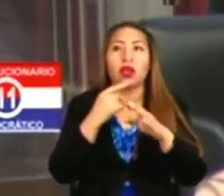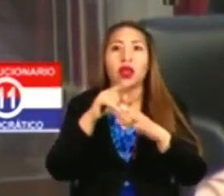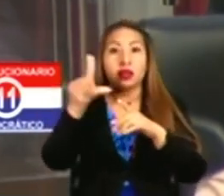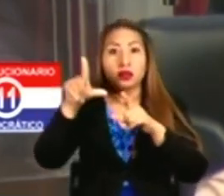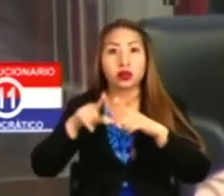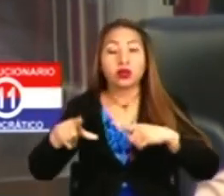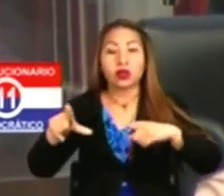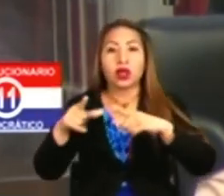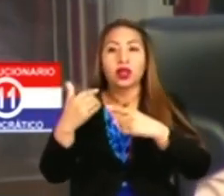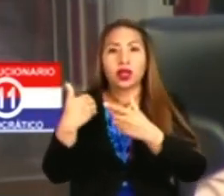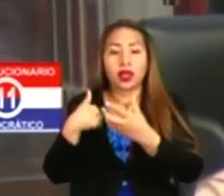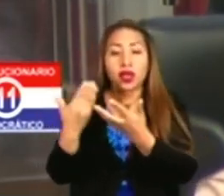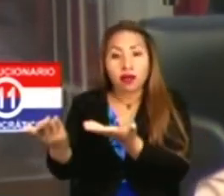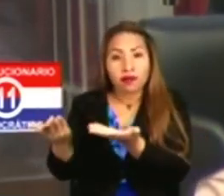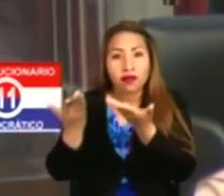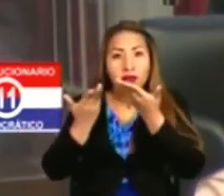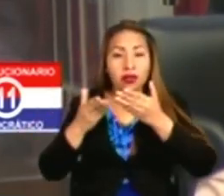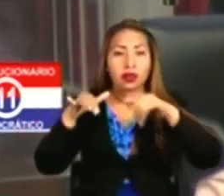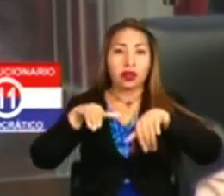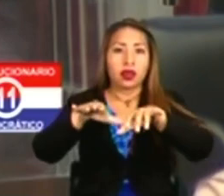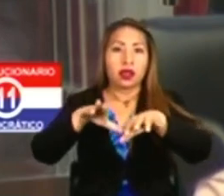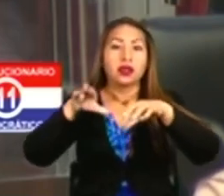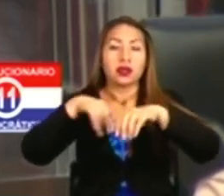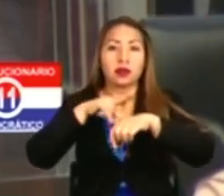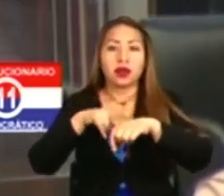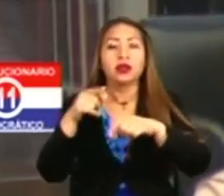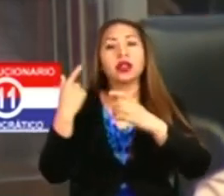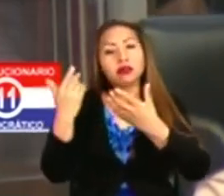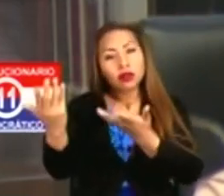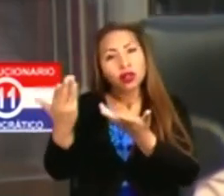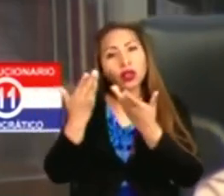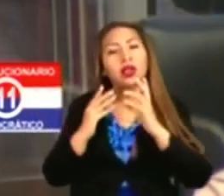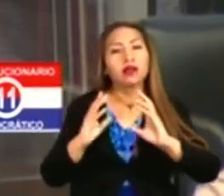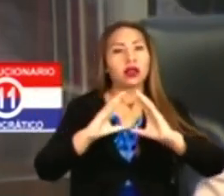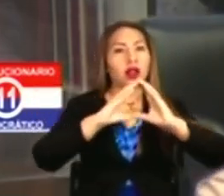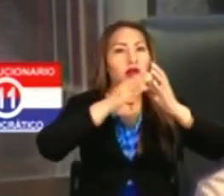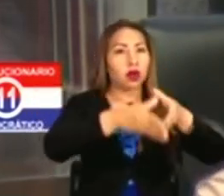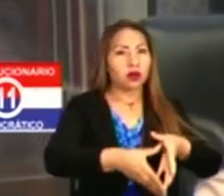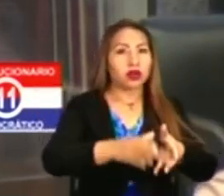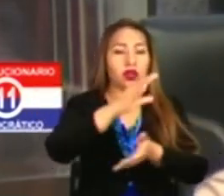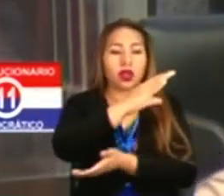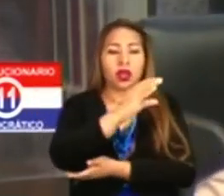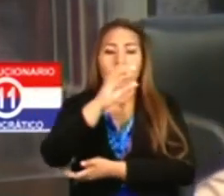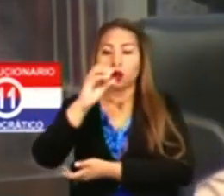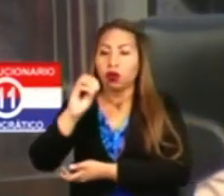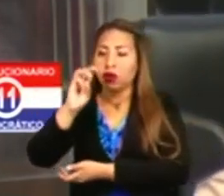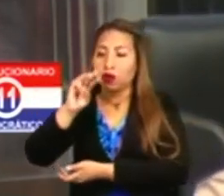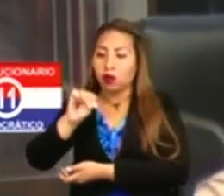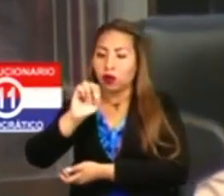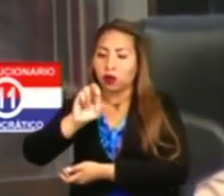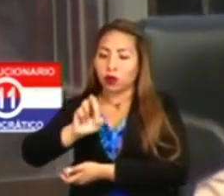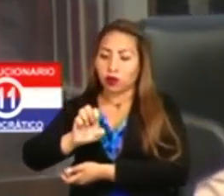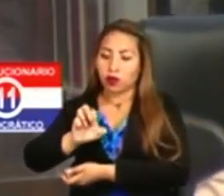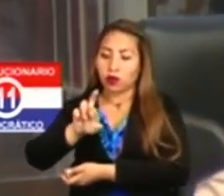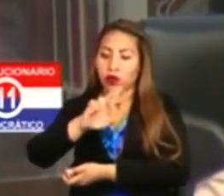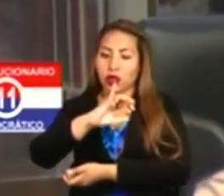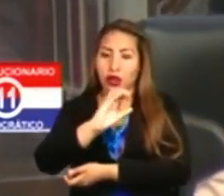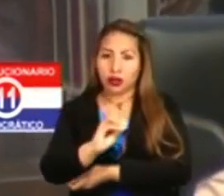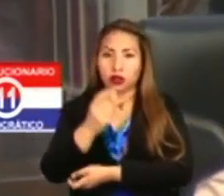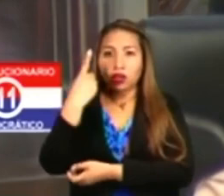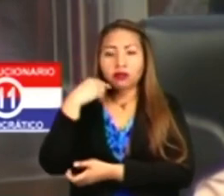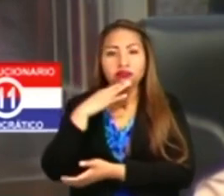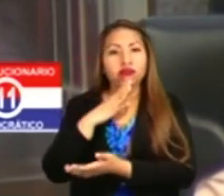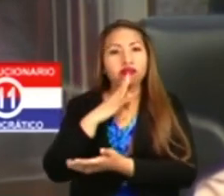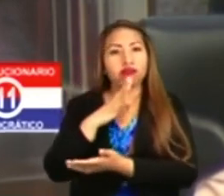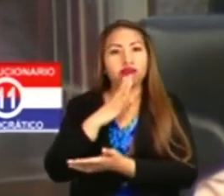de Comercio y tienen que venir a exponer su parte de por qué en otros países sí es